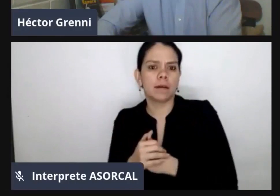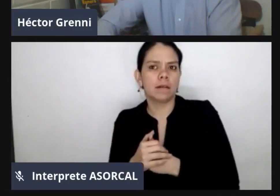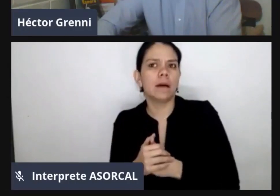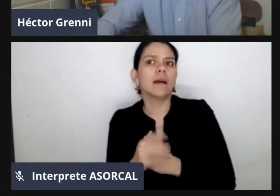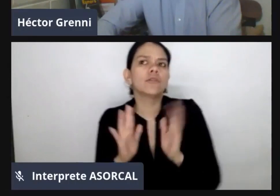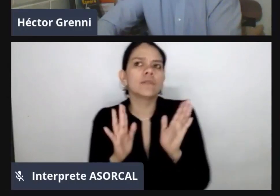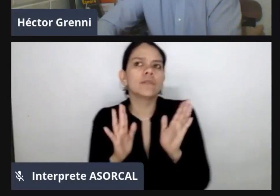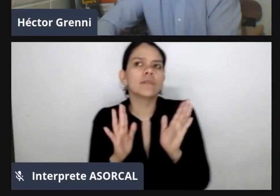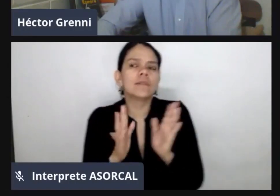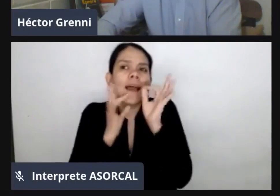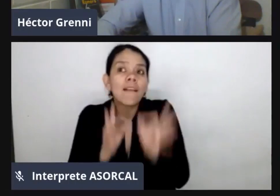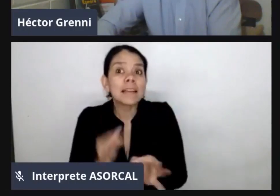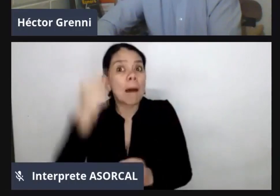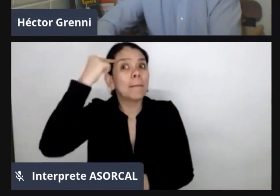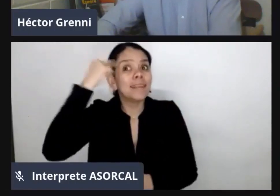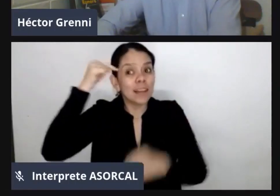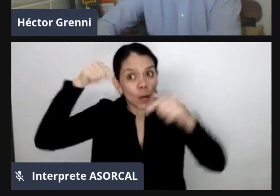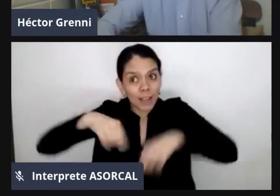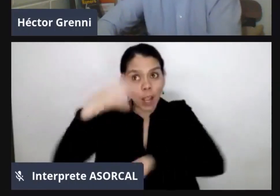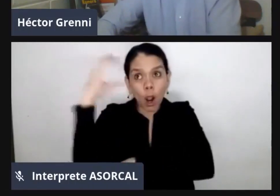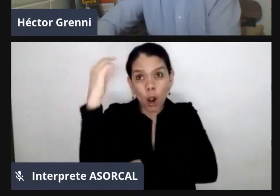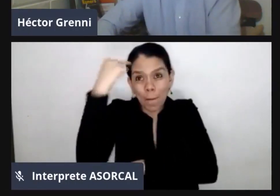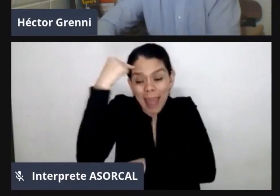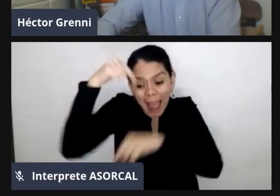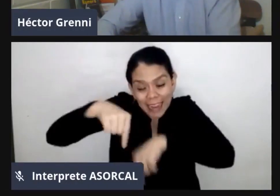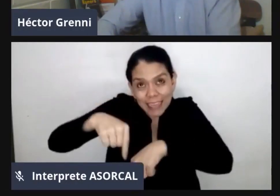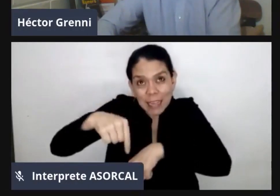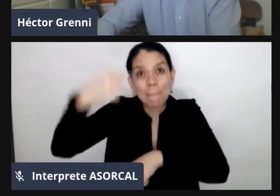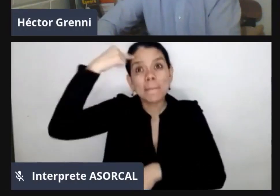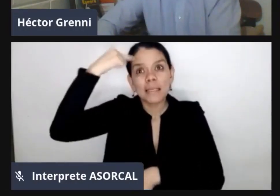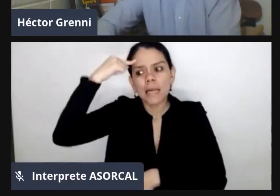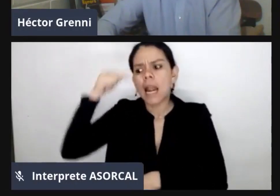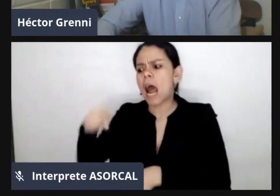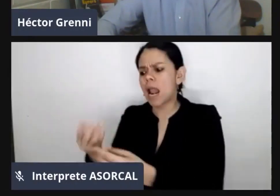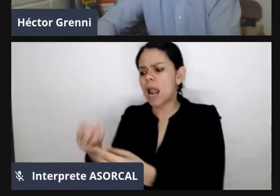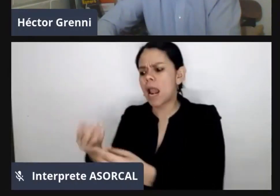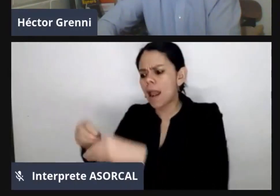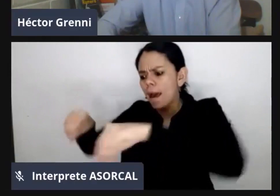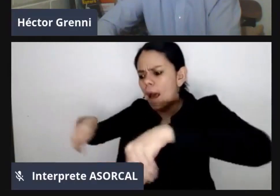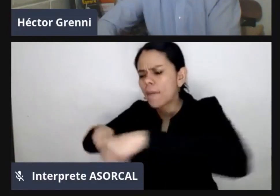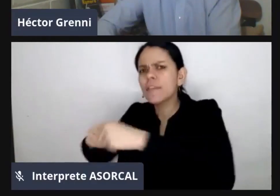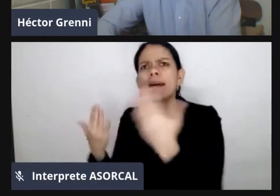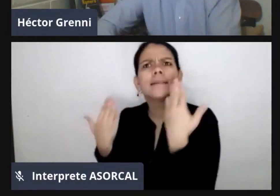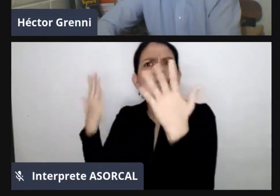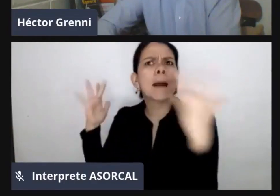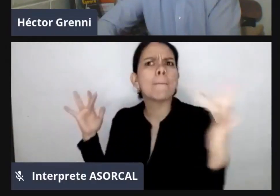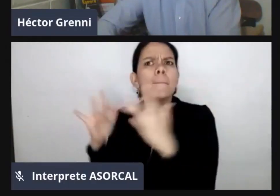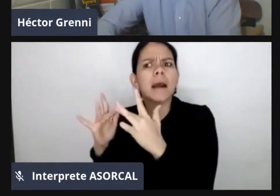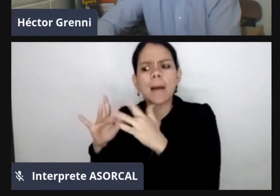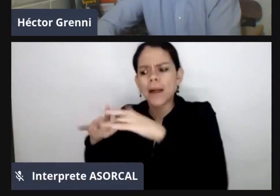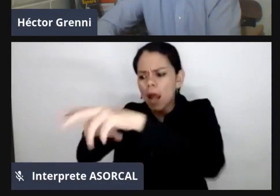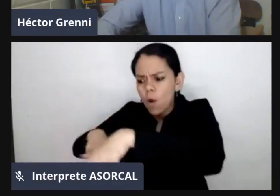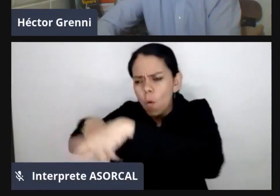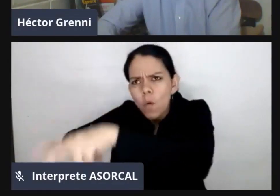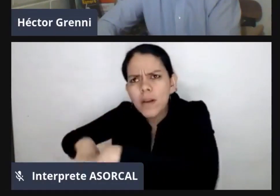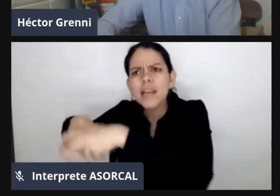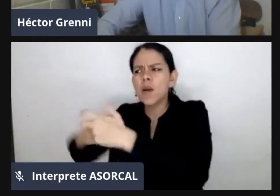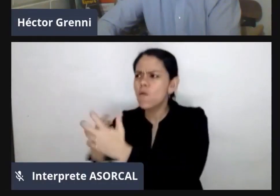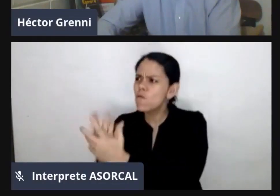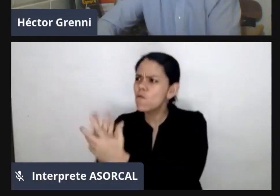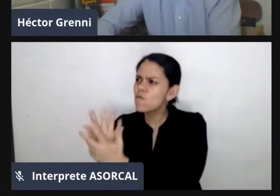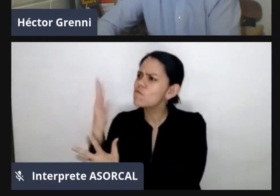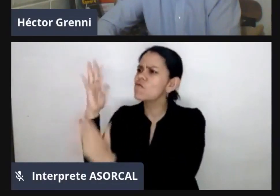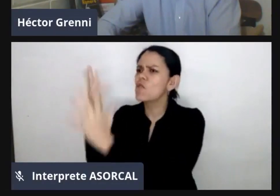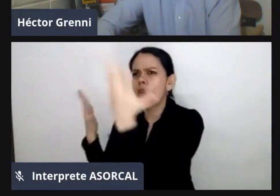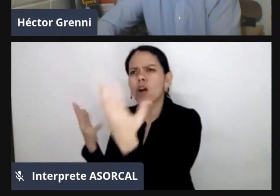tiene en relación con ese gran negocio del narcotráfico. quisiera ahondar un poco el tema de los territorios y